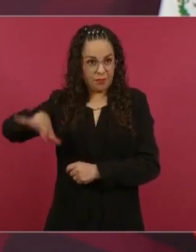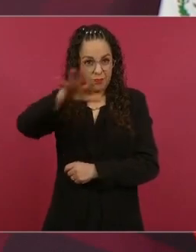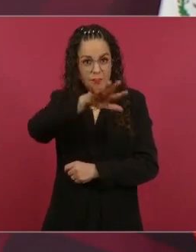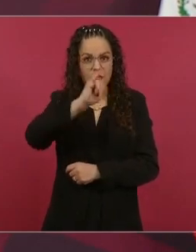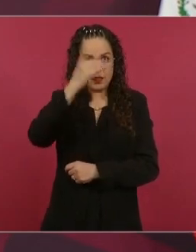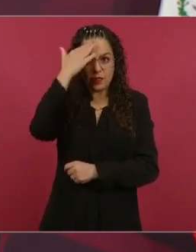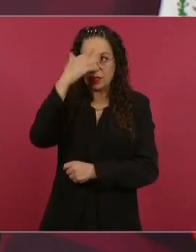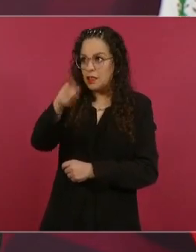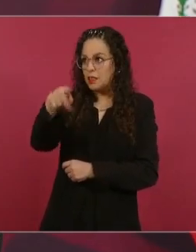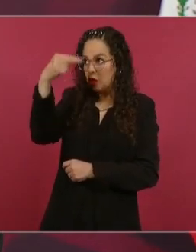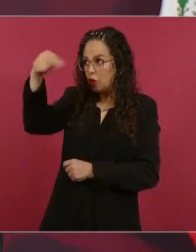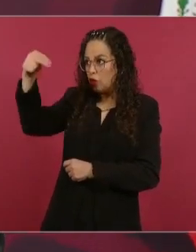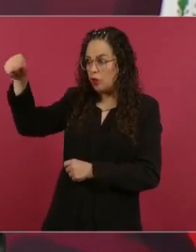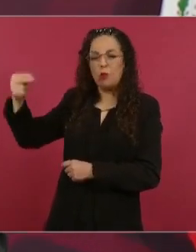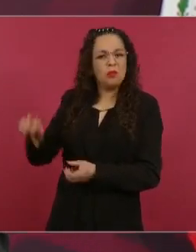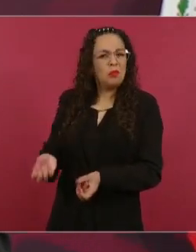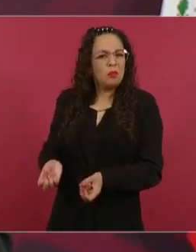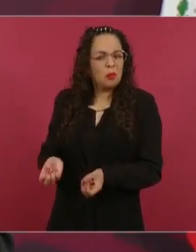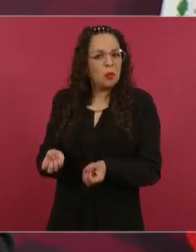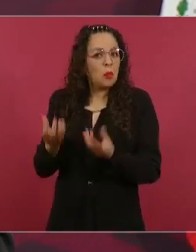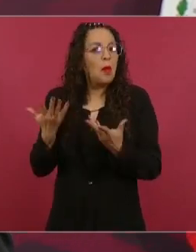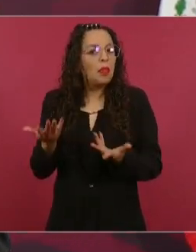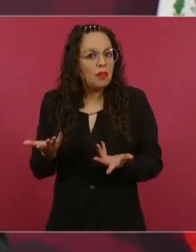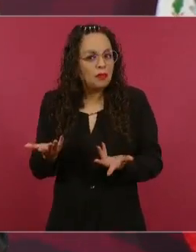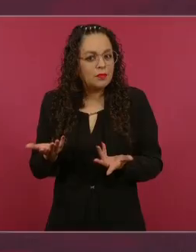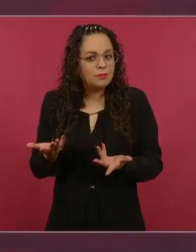de los 11 ministros?